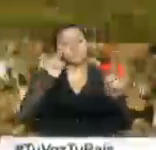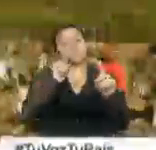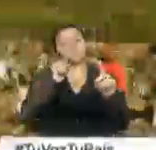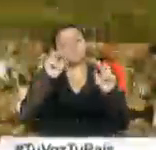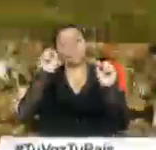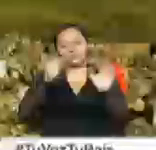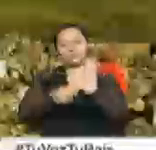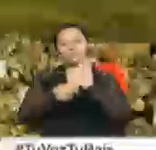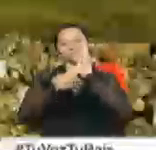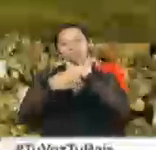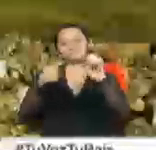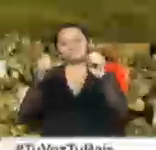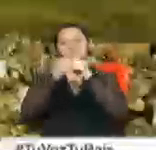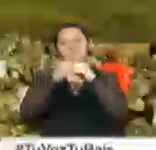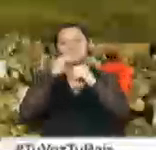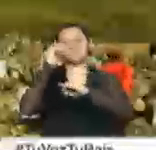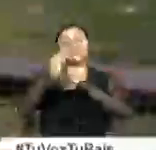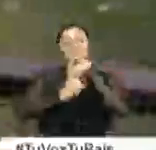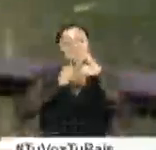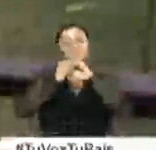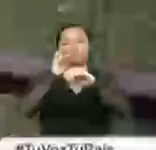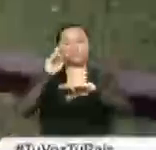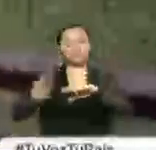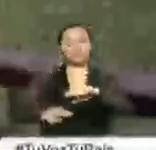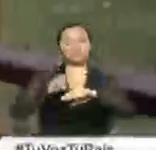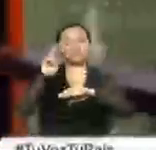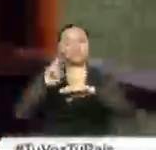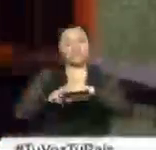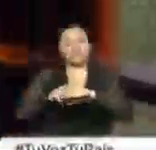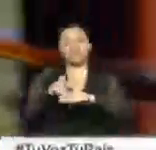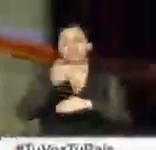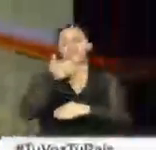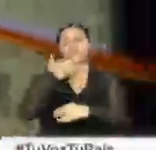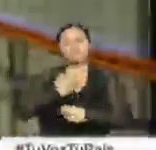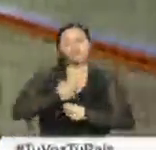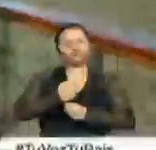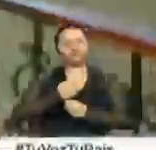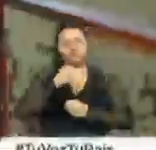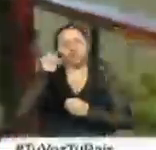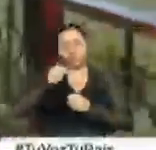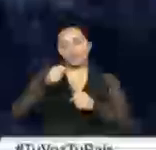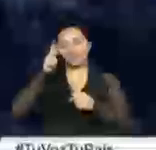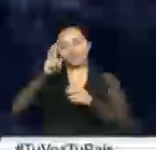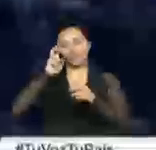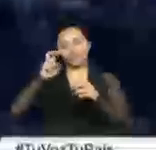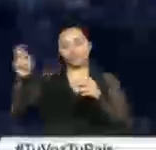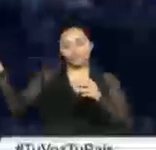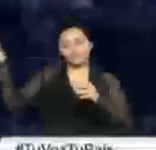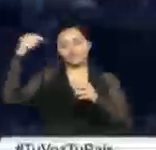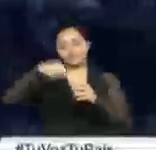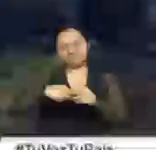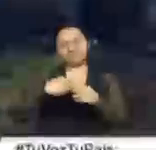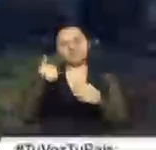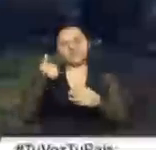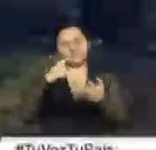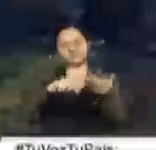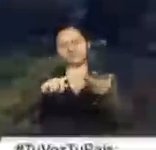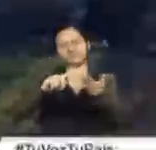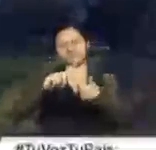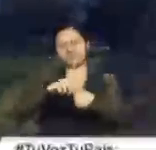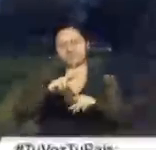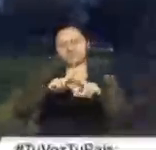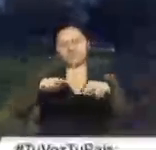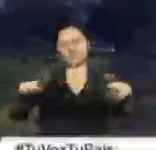y posicionarse a escala nacional e internacional como un sólido destino turístico, con abundante riqueza y